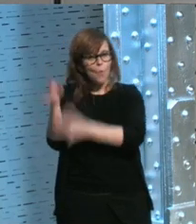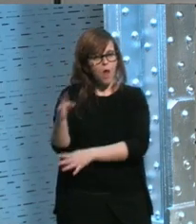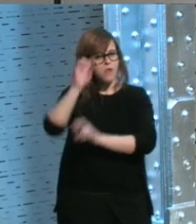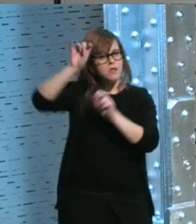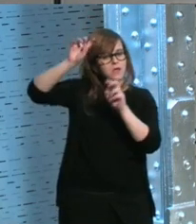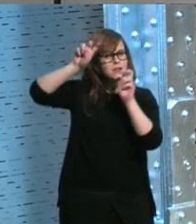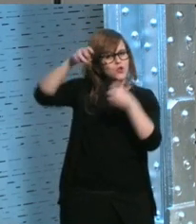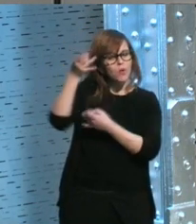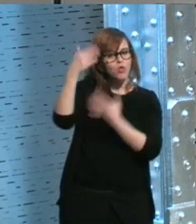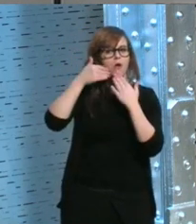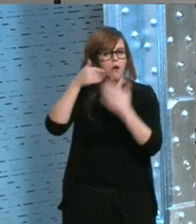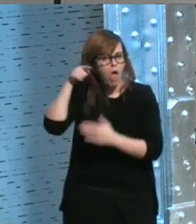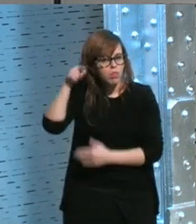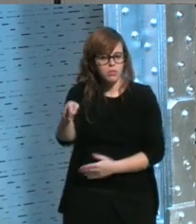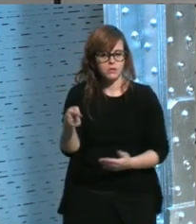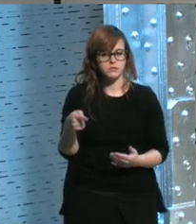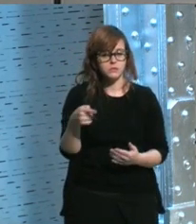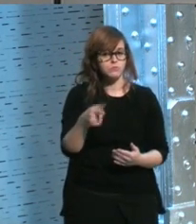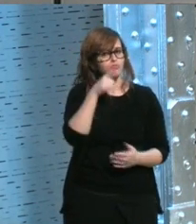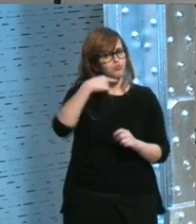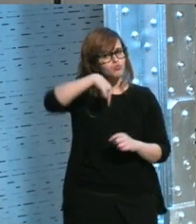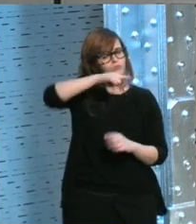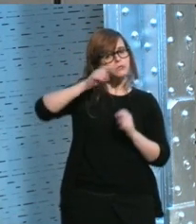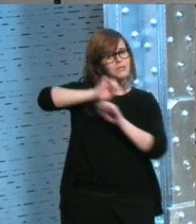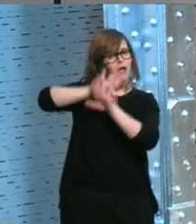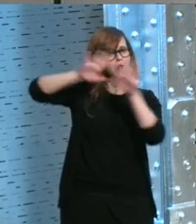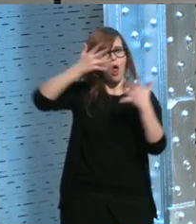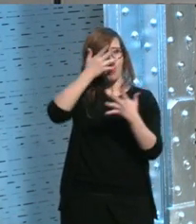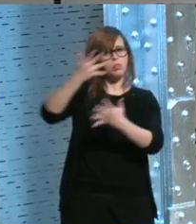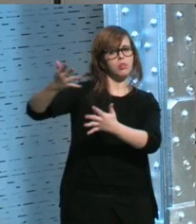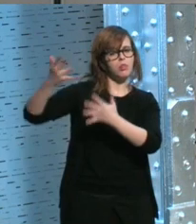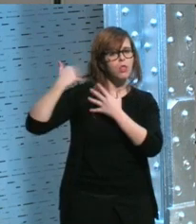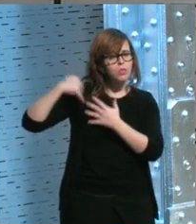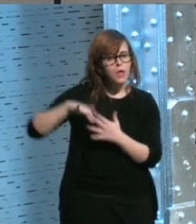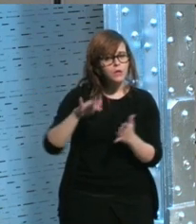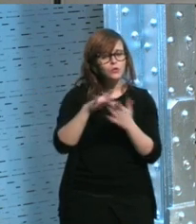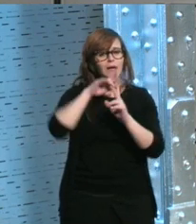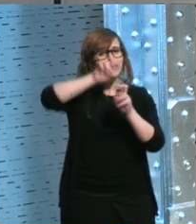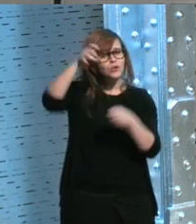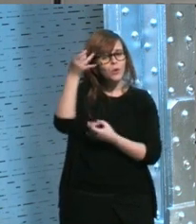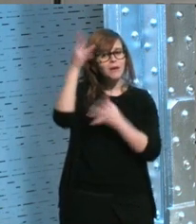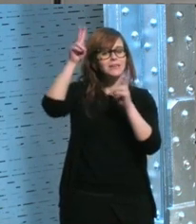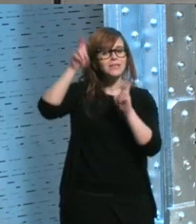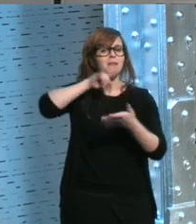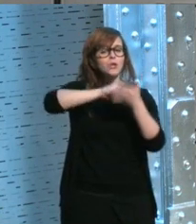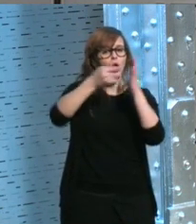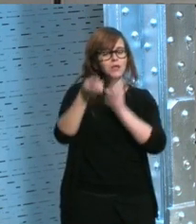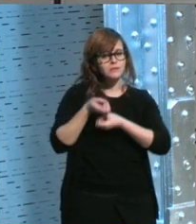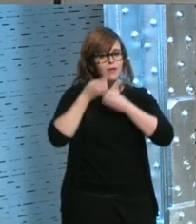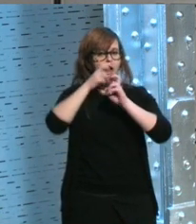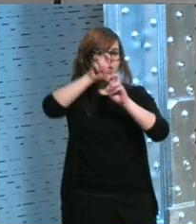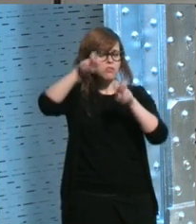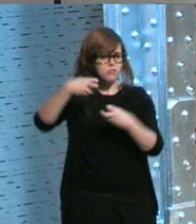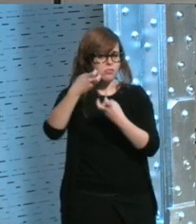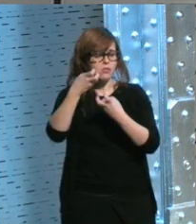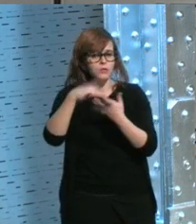ya tenemos claro desde hace 10 años, que es que innovar en el término de las tecnologías de la innovación cuesta